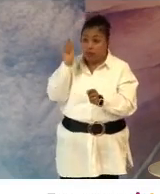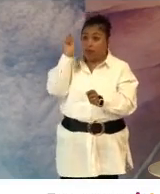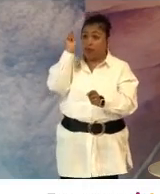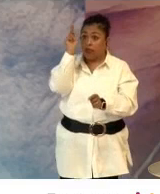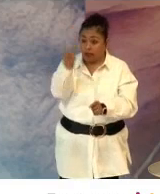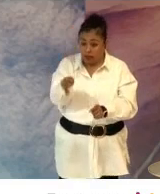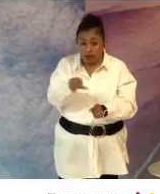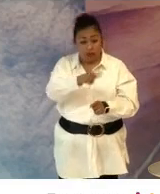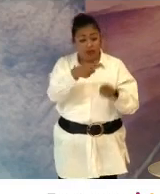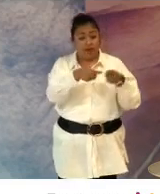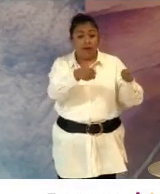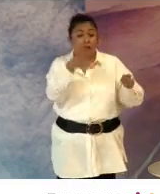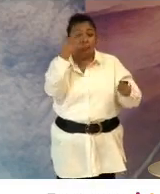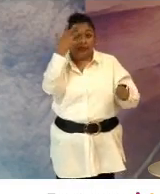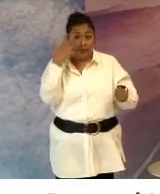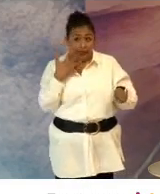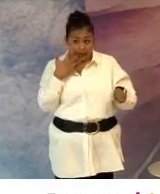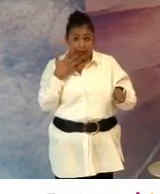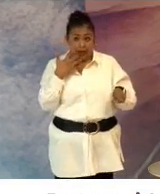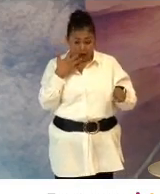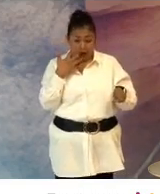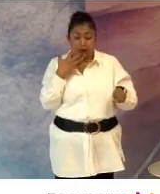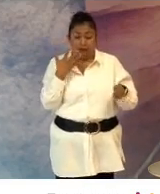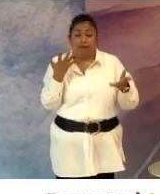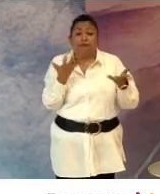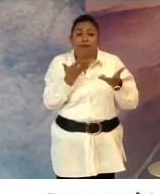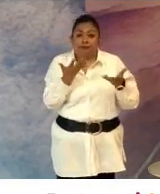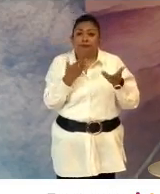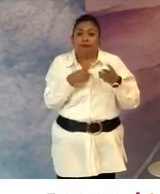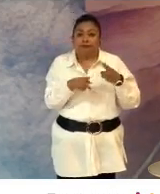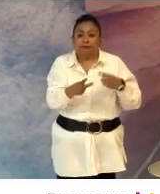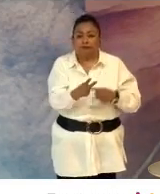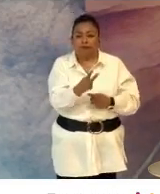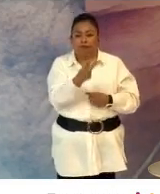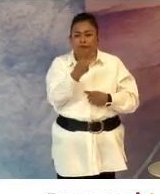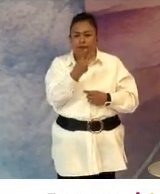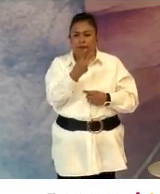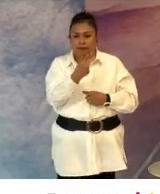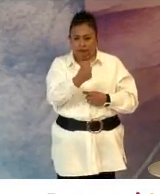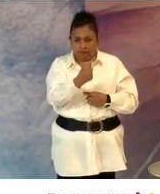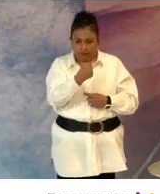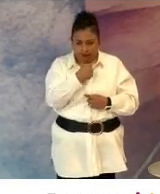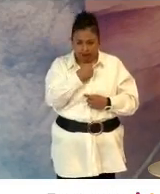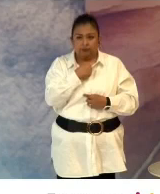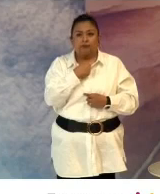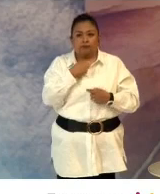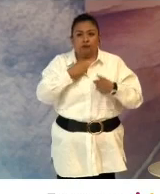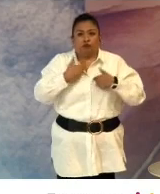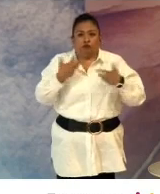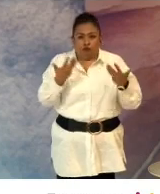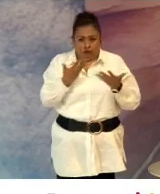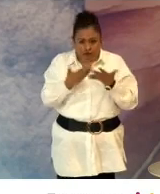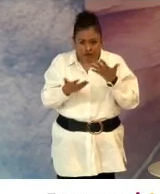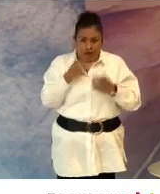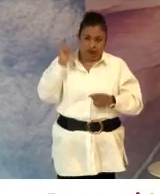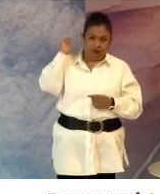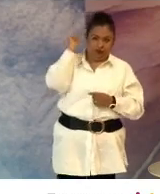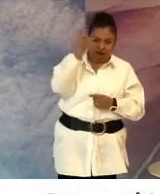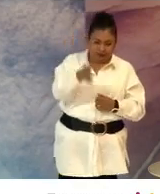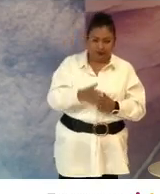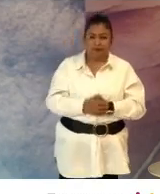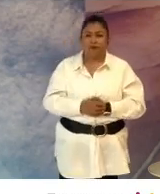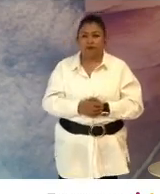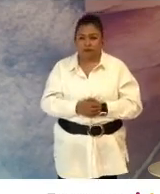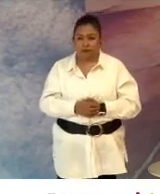del león, que será llevar la información hacia la fuente